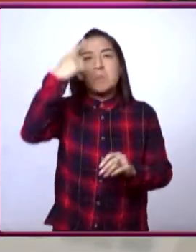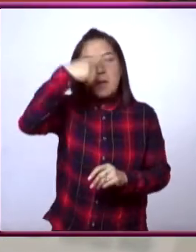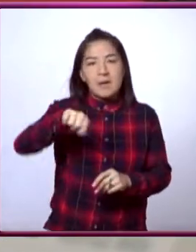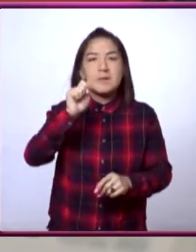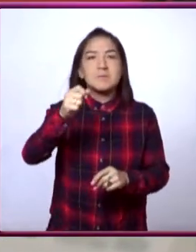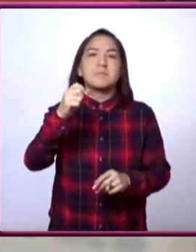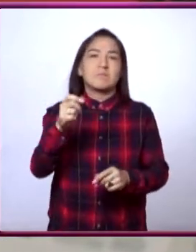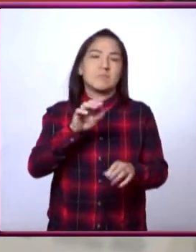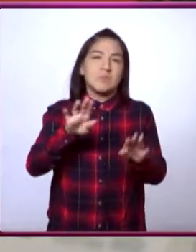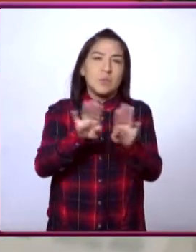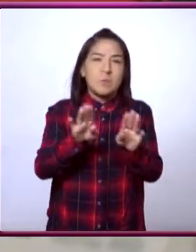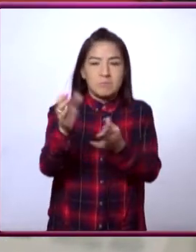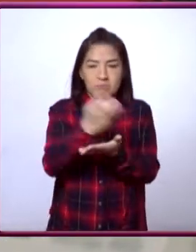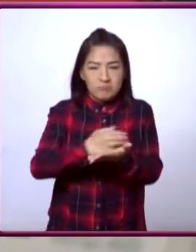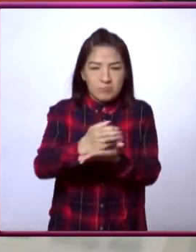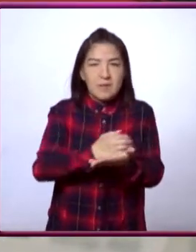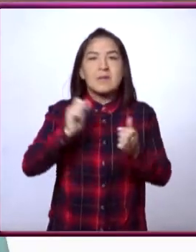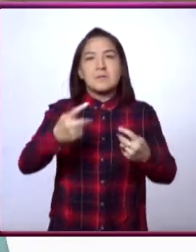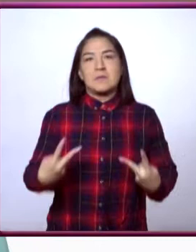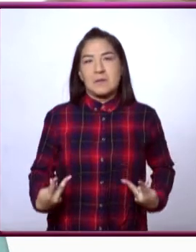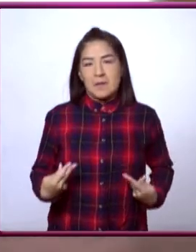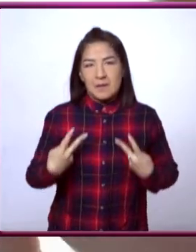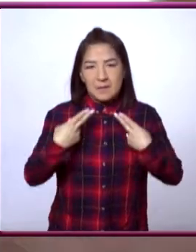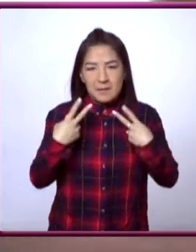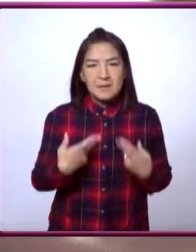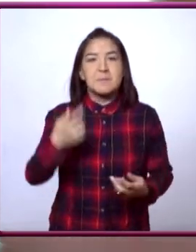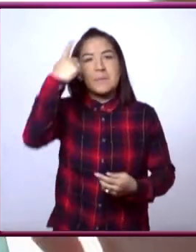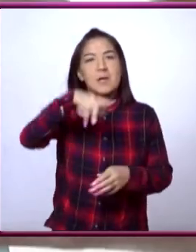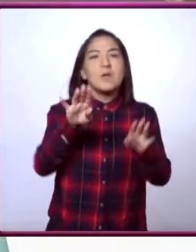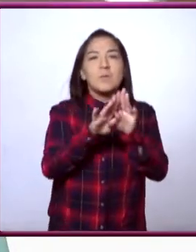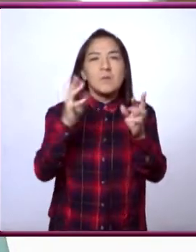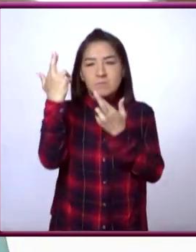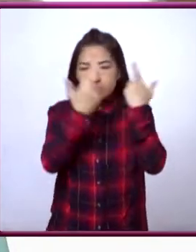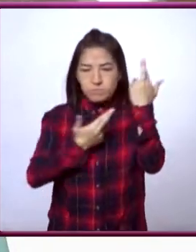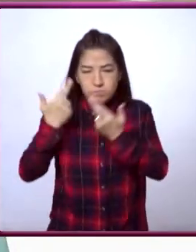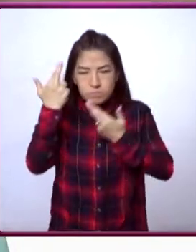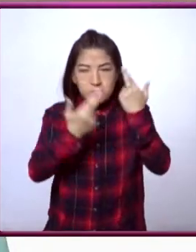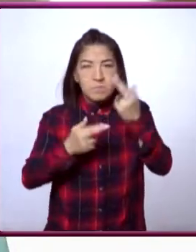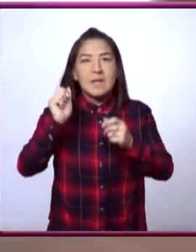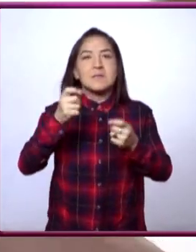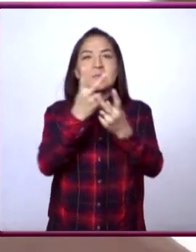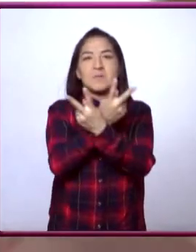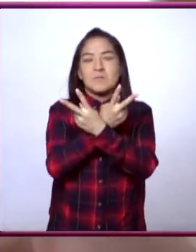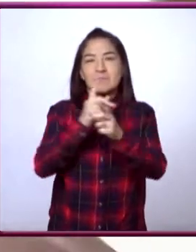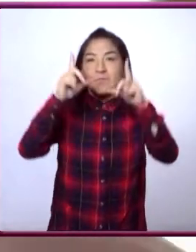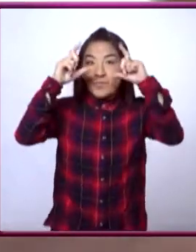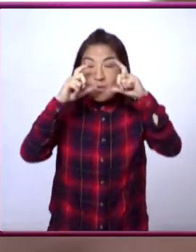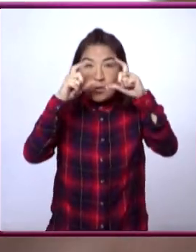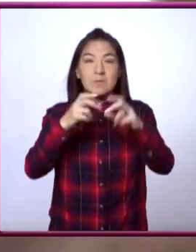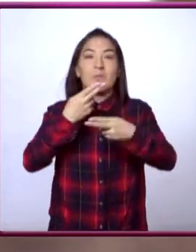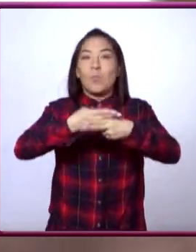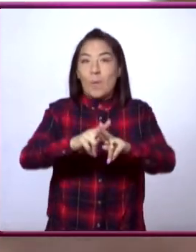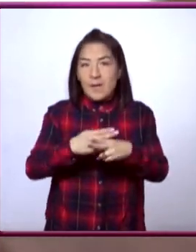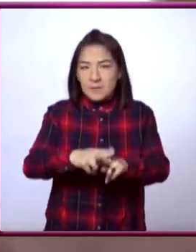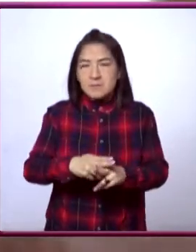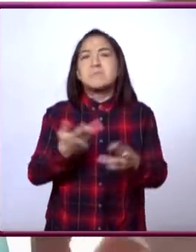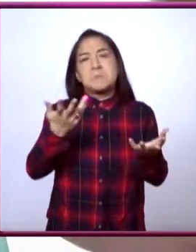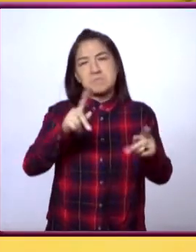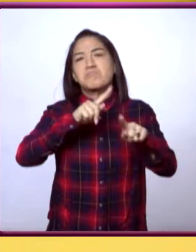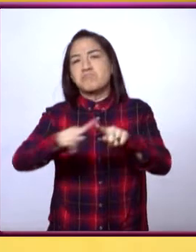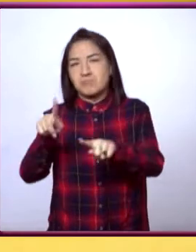en medicina para tratamientos de cáncer, para hacer análisis de petróleo, para obtener rayos X,